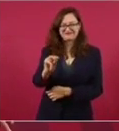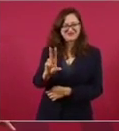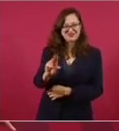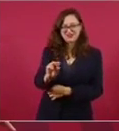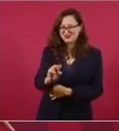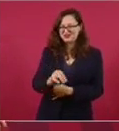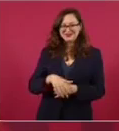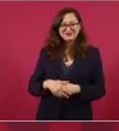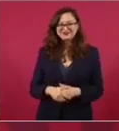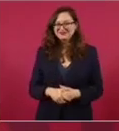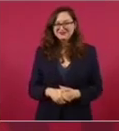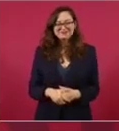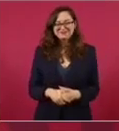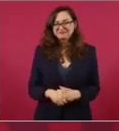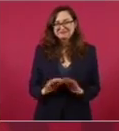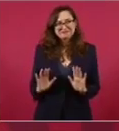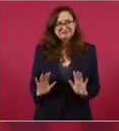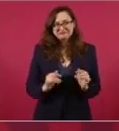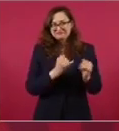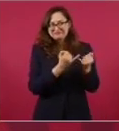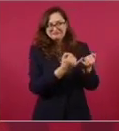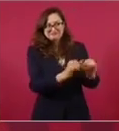Y no son